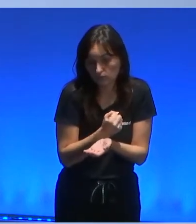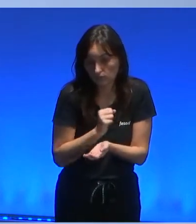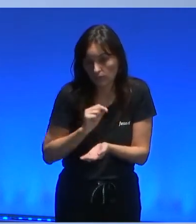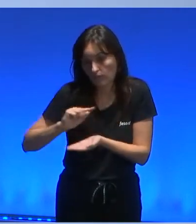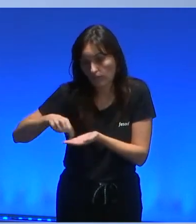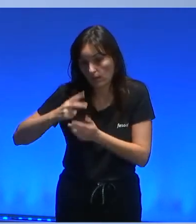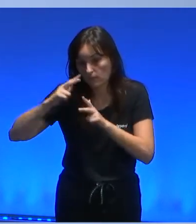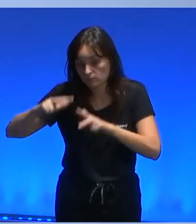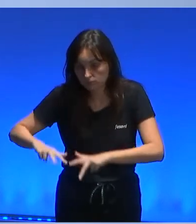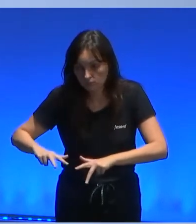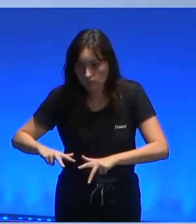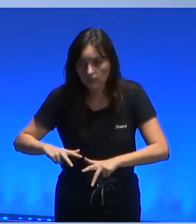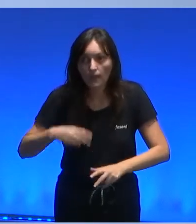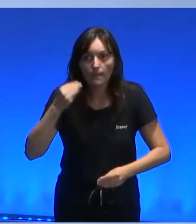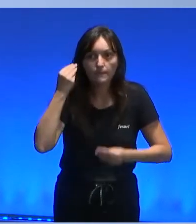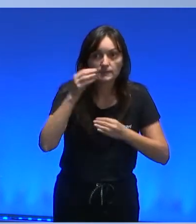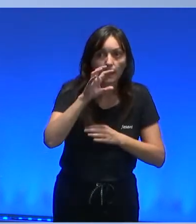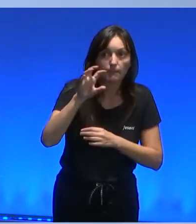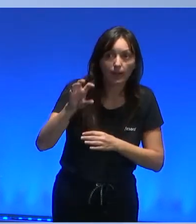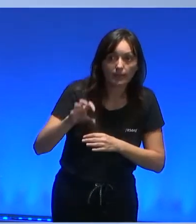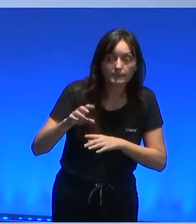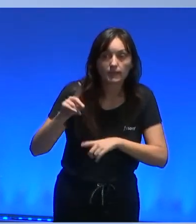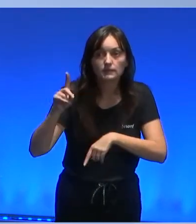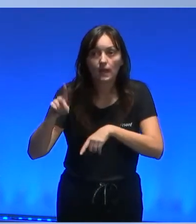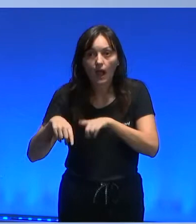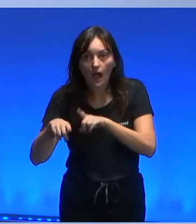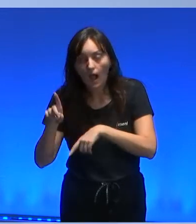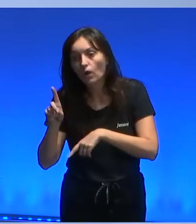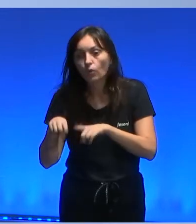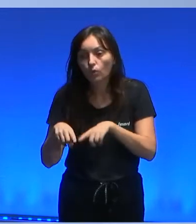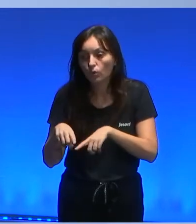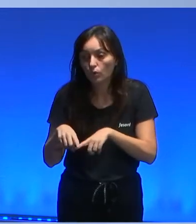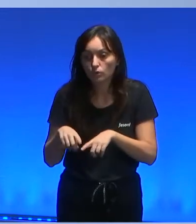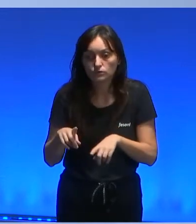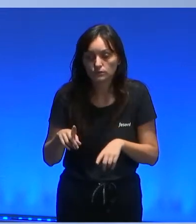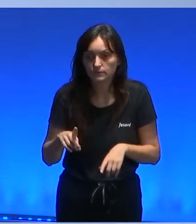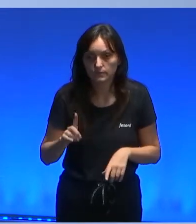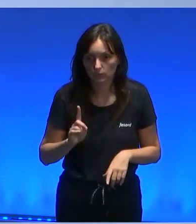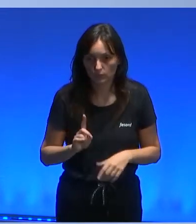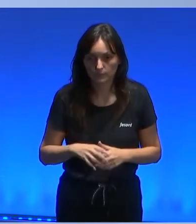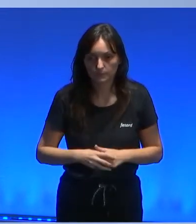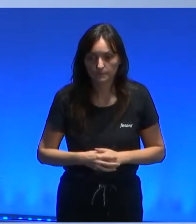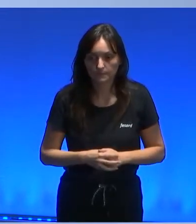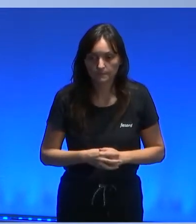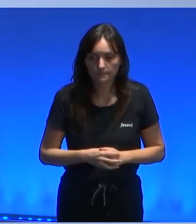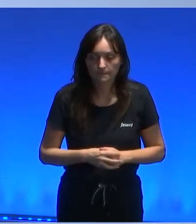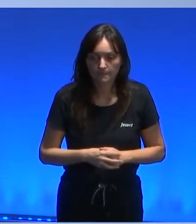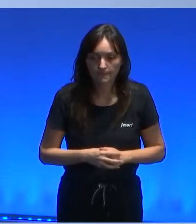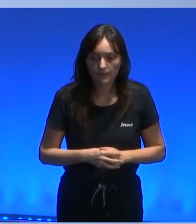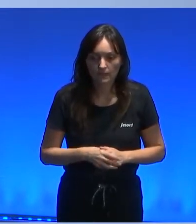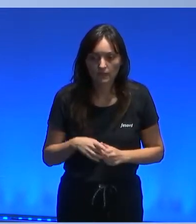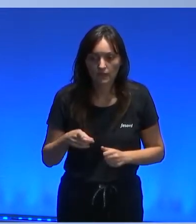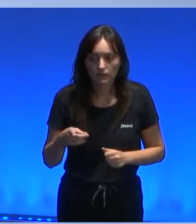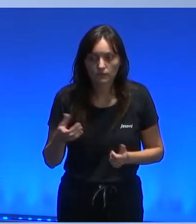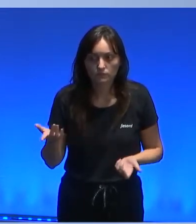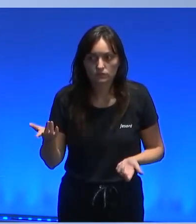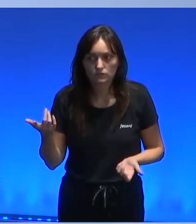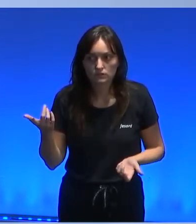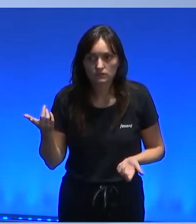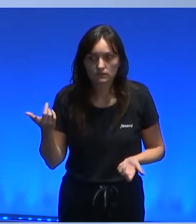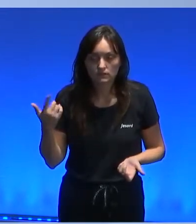Pensamos algunos países, también de la crónica recién, donde las niñas no